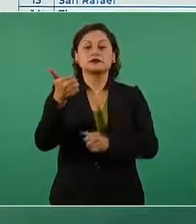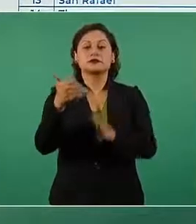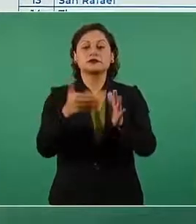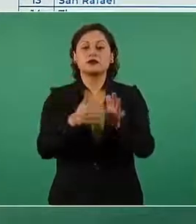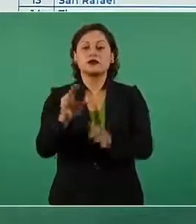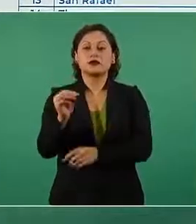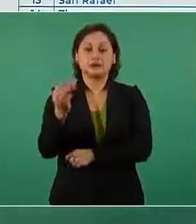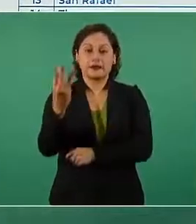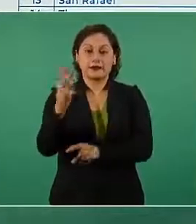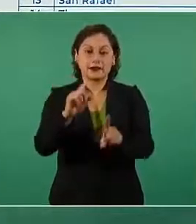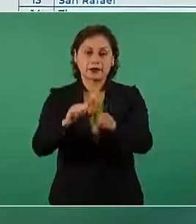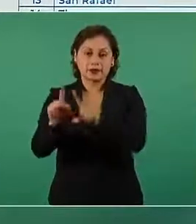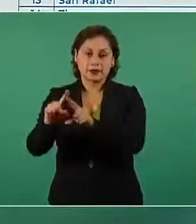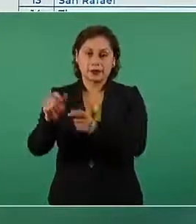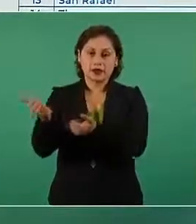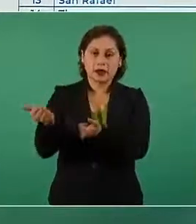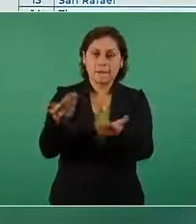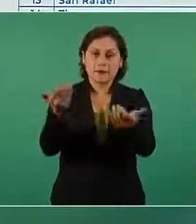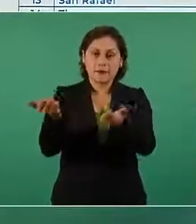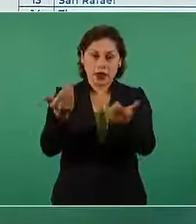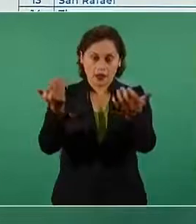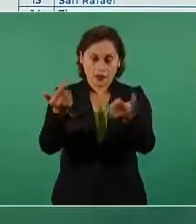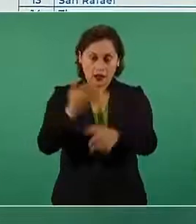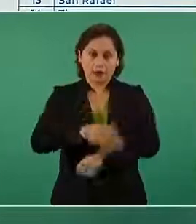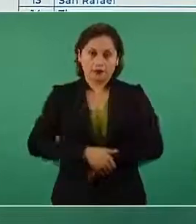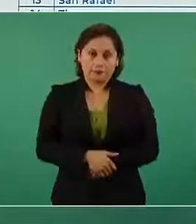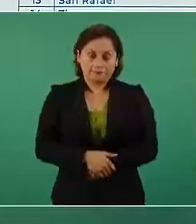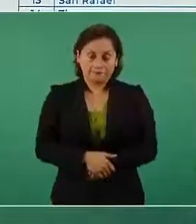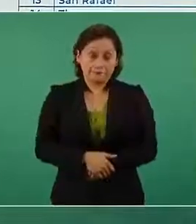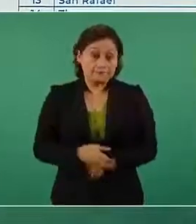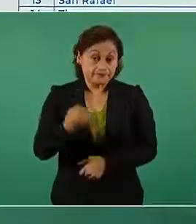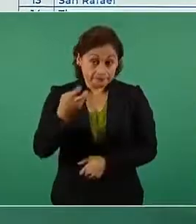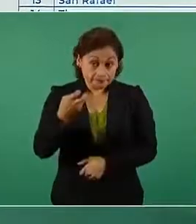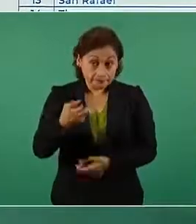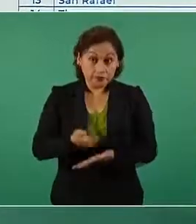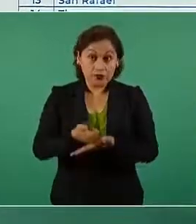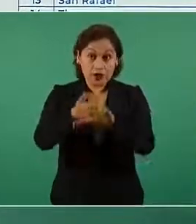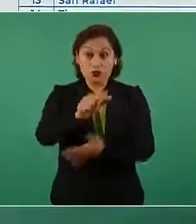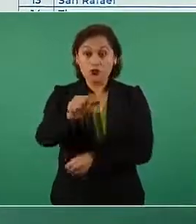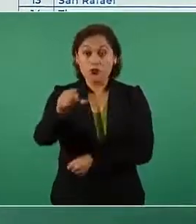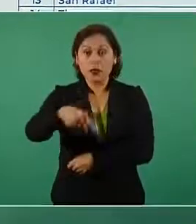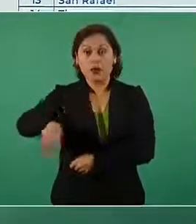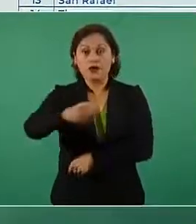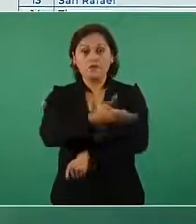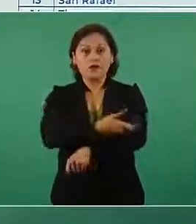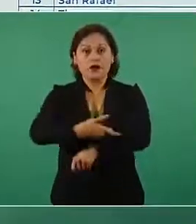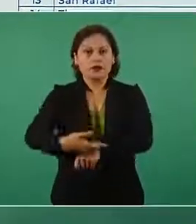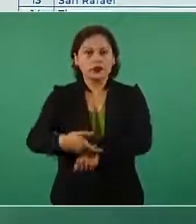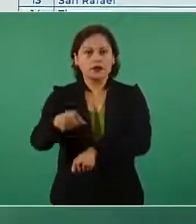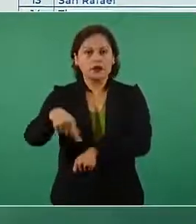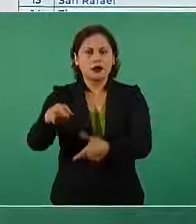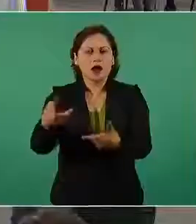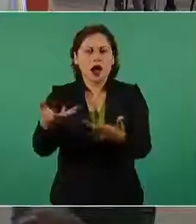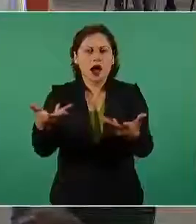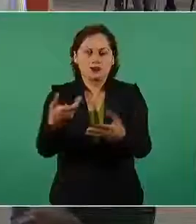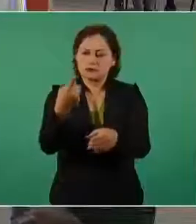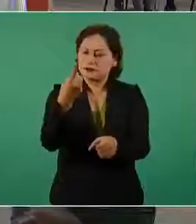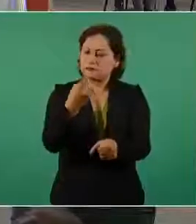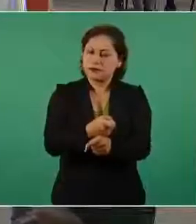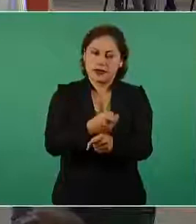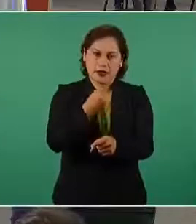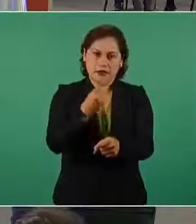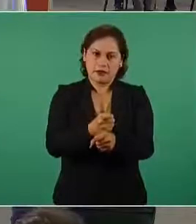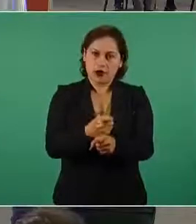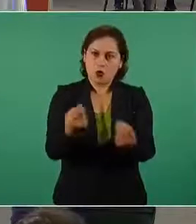6.093 de estos paquetes. Con esta ayuda se pudo atender, repito, en una primera fase, en la fase